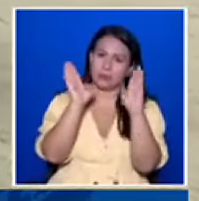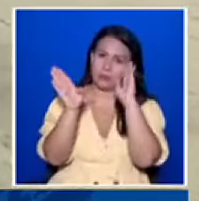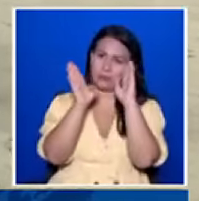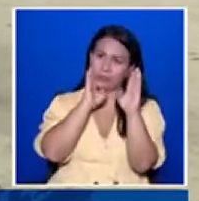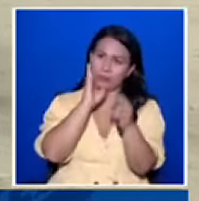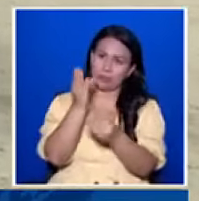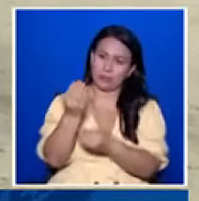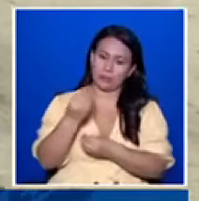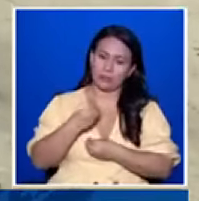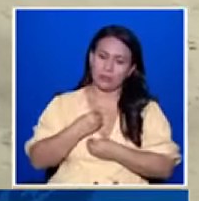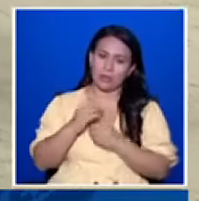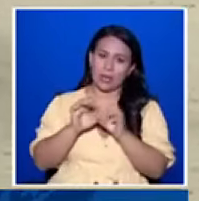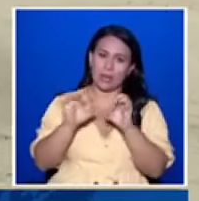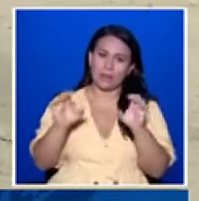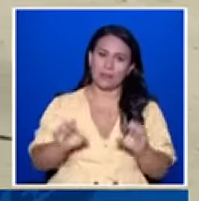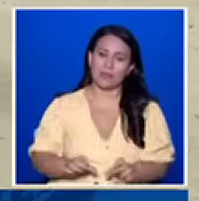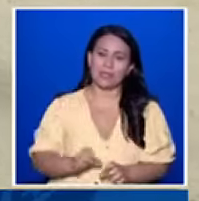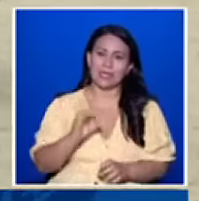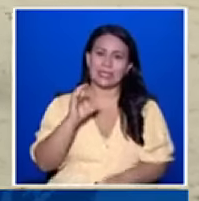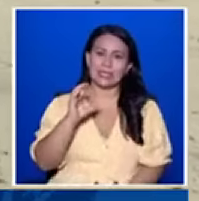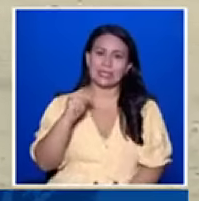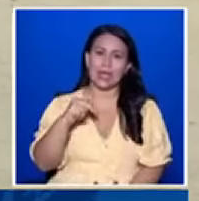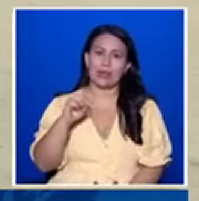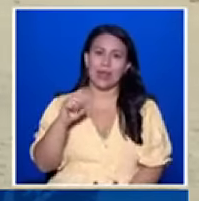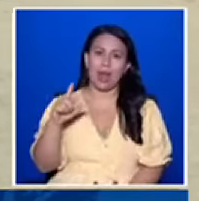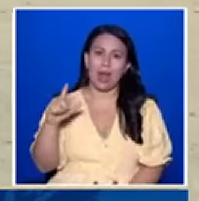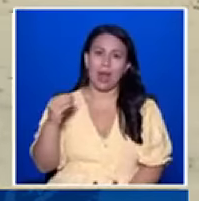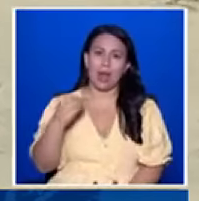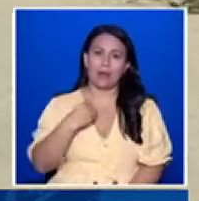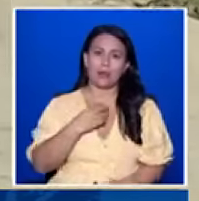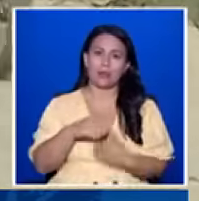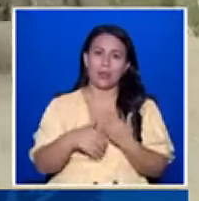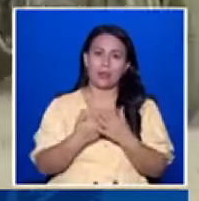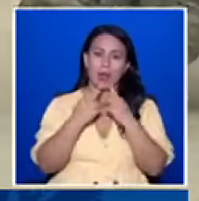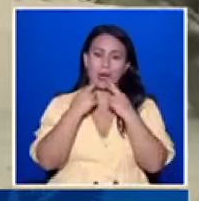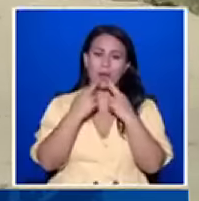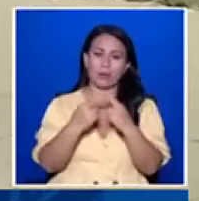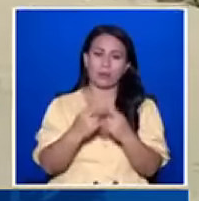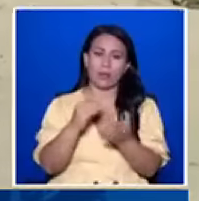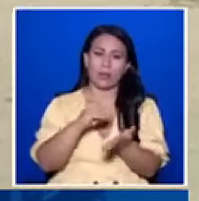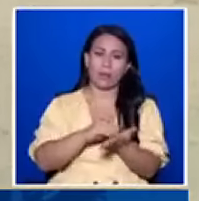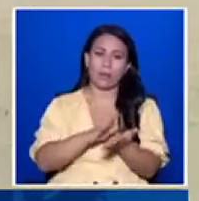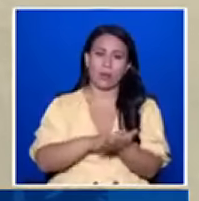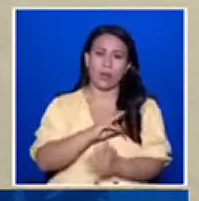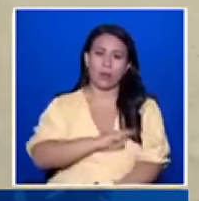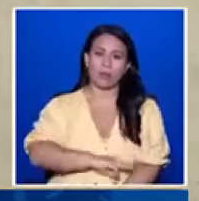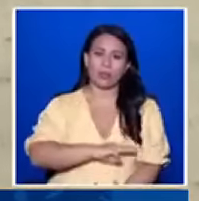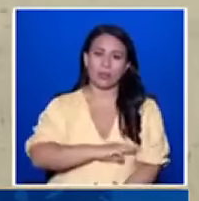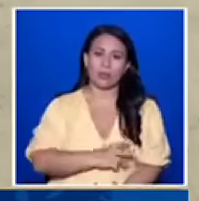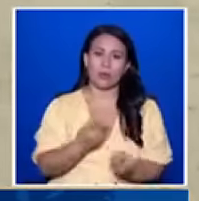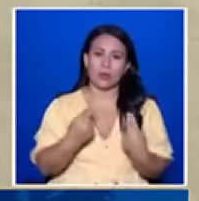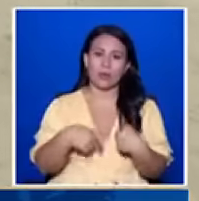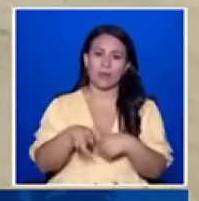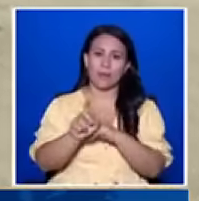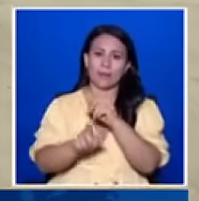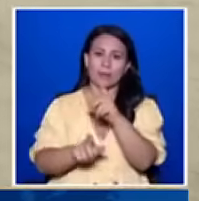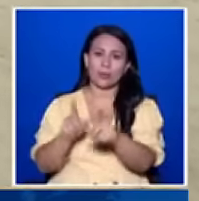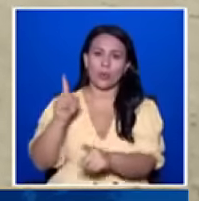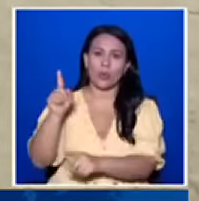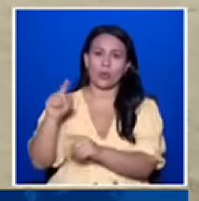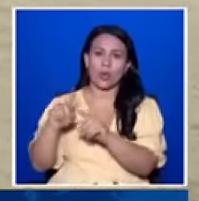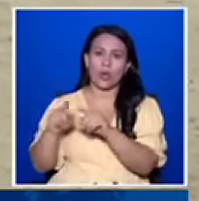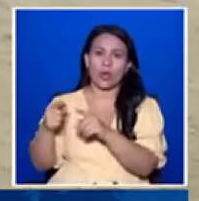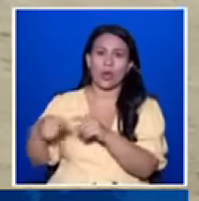escuchaban ustedes, a CENEL por este poste que ya les hemos dado la referencia, y también al municipio. Los habitantes aquí, Una Sola Fuerza